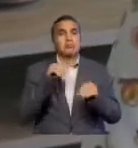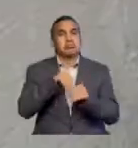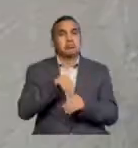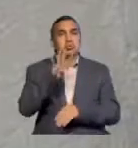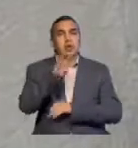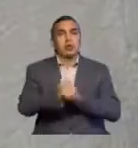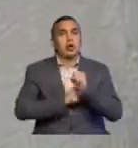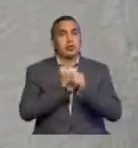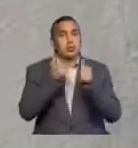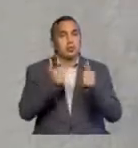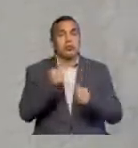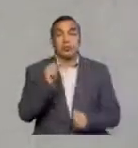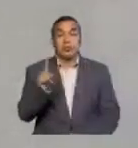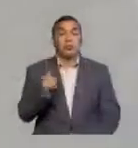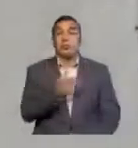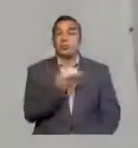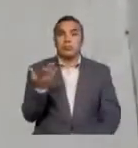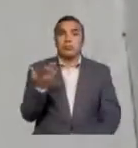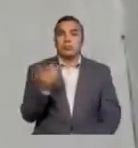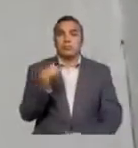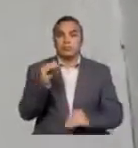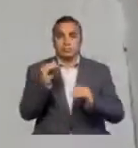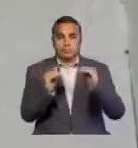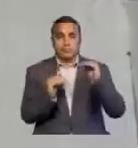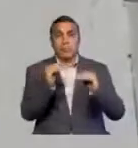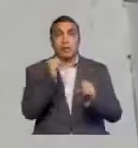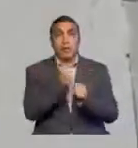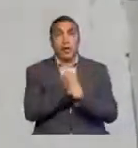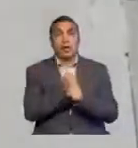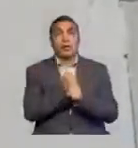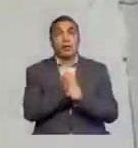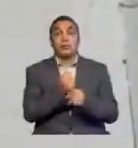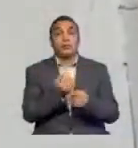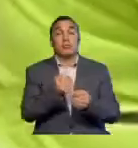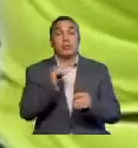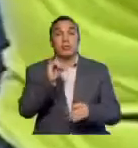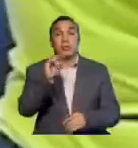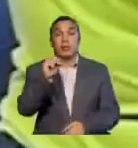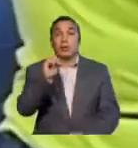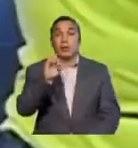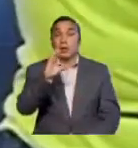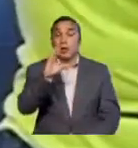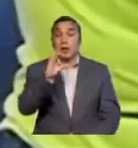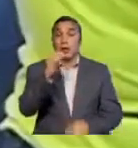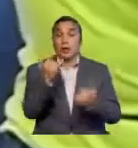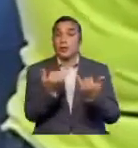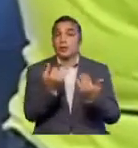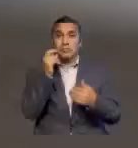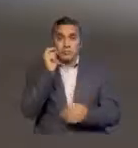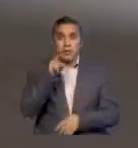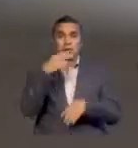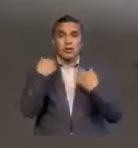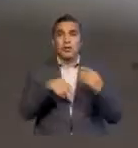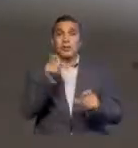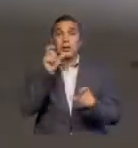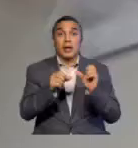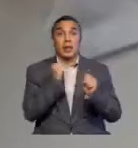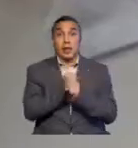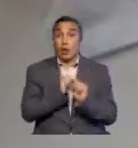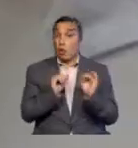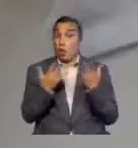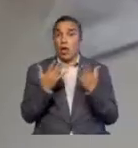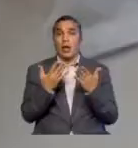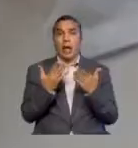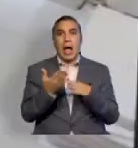cuatro años ella es parte de las estadísticas de empleo presentadas por el inec en las cuales se observa una reducción del desempleo